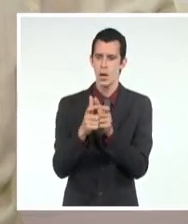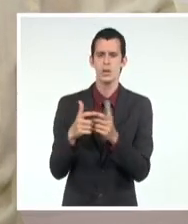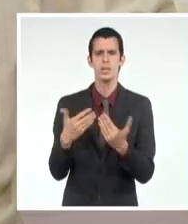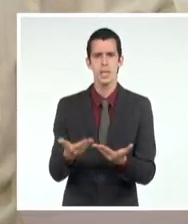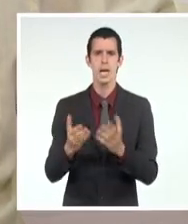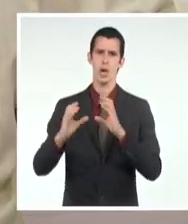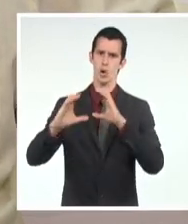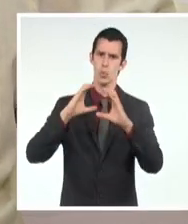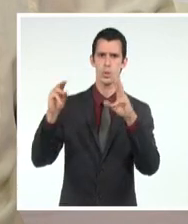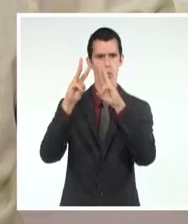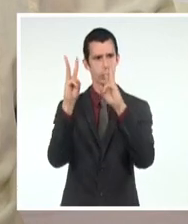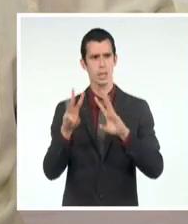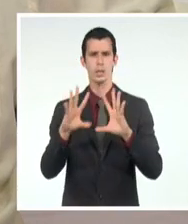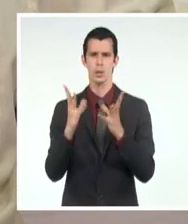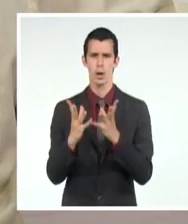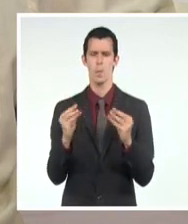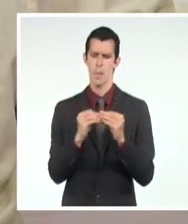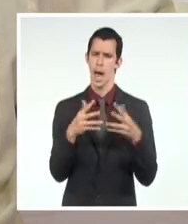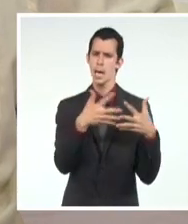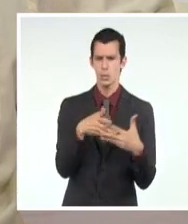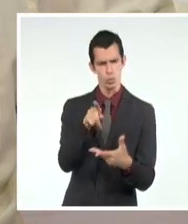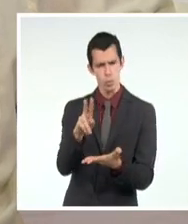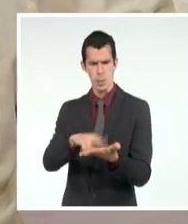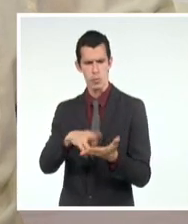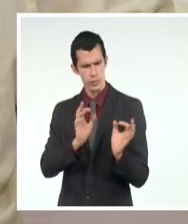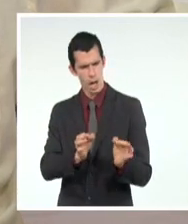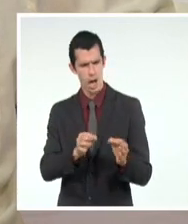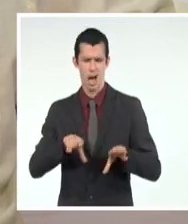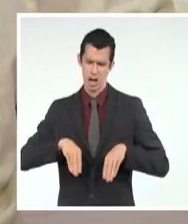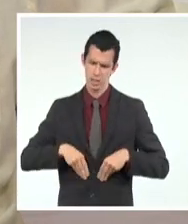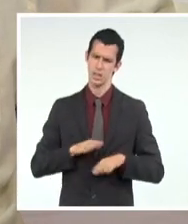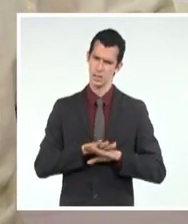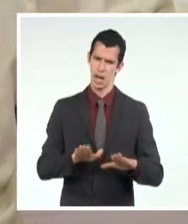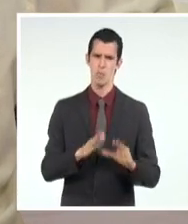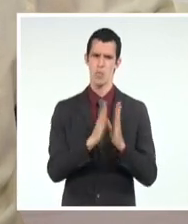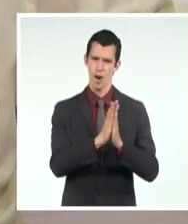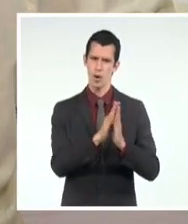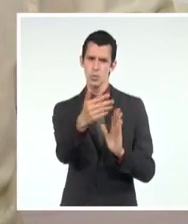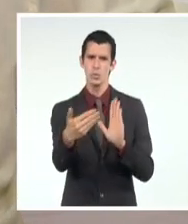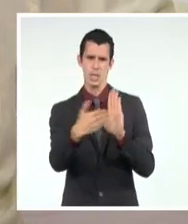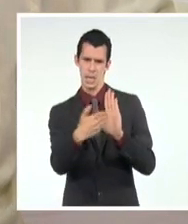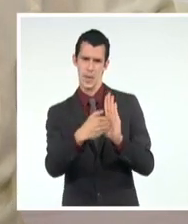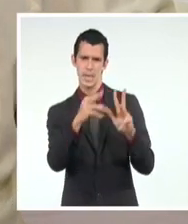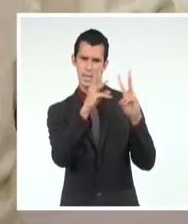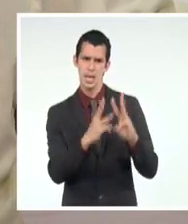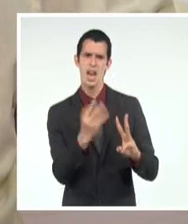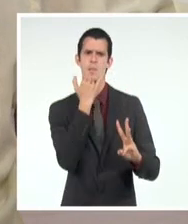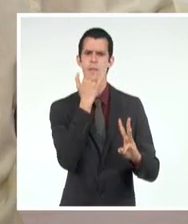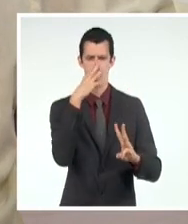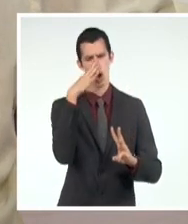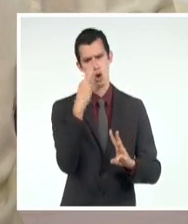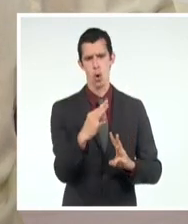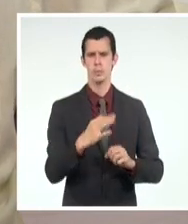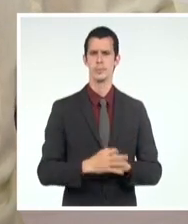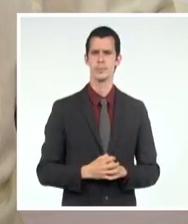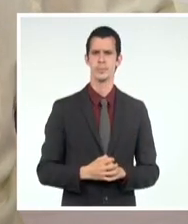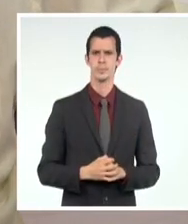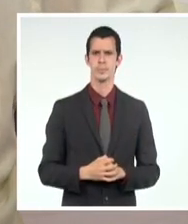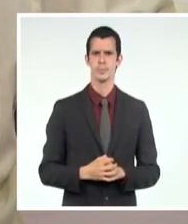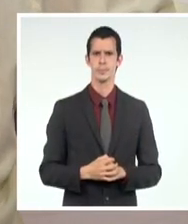a detener el uso de las tecnologías de la información y las comunicaciones en sus